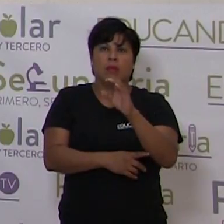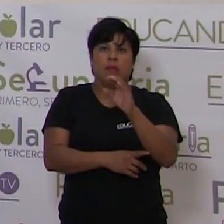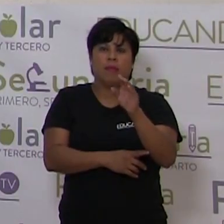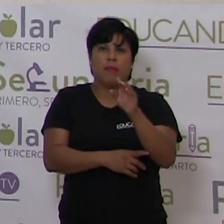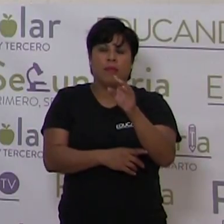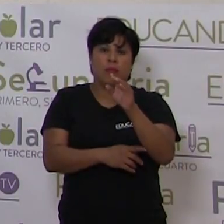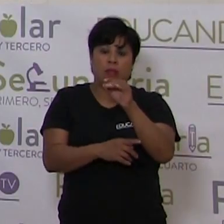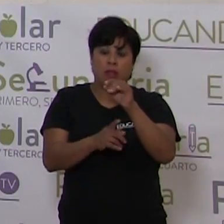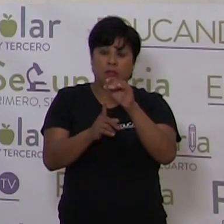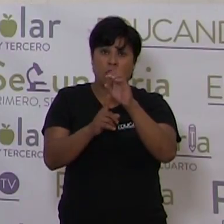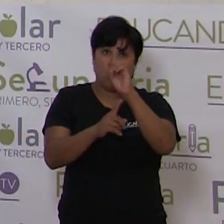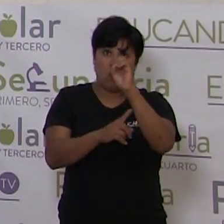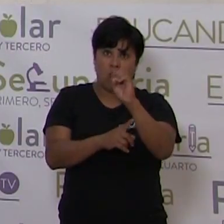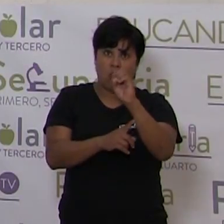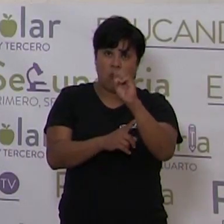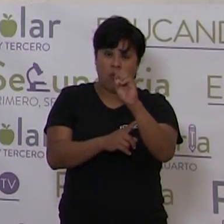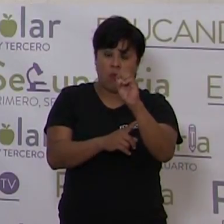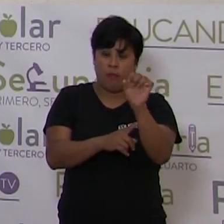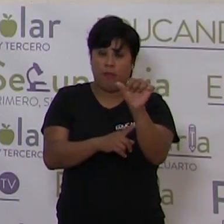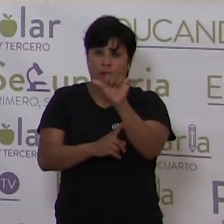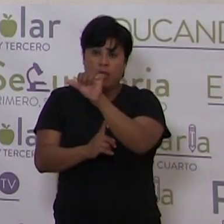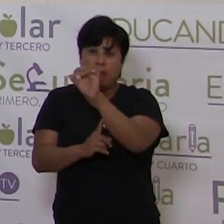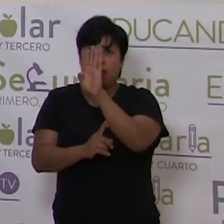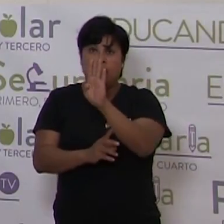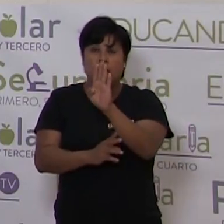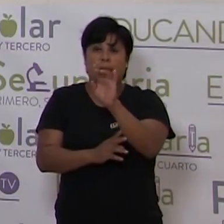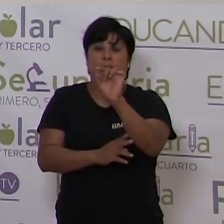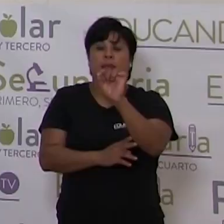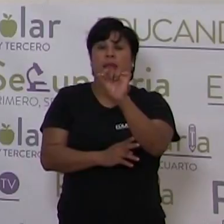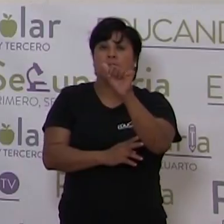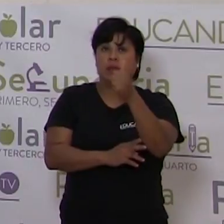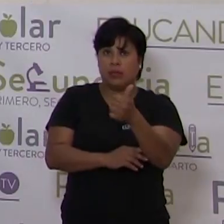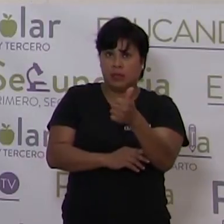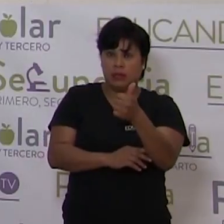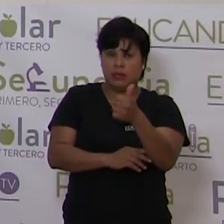Del segmento OB es 26.